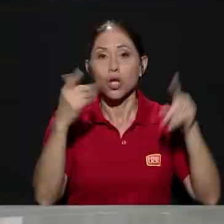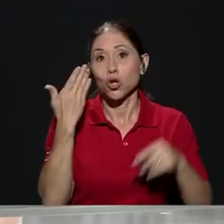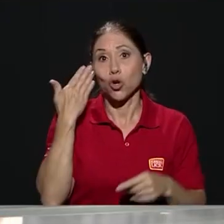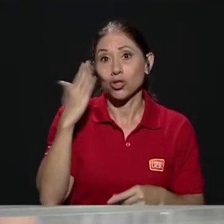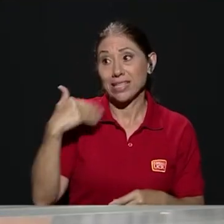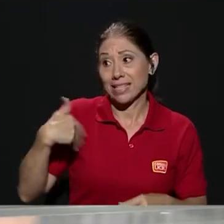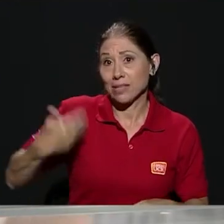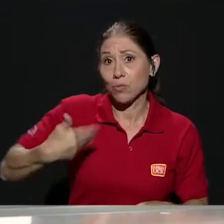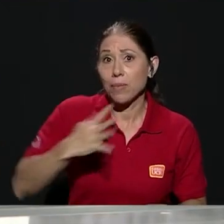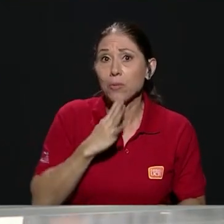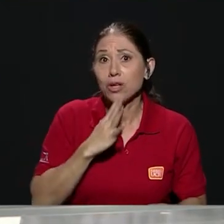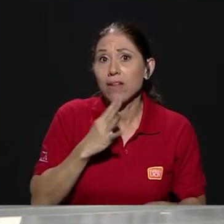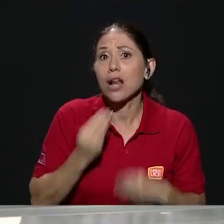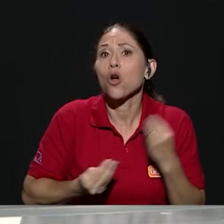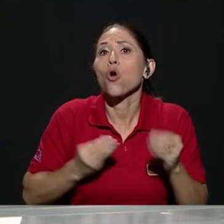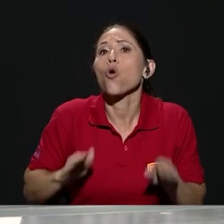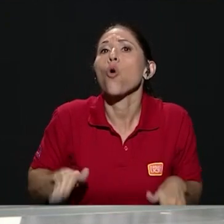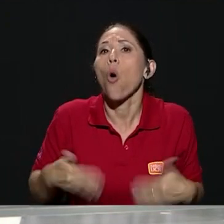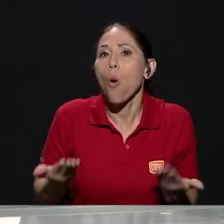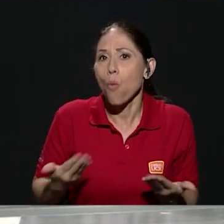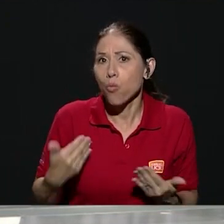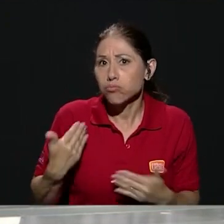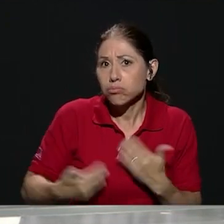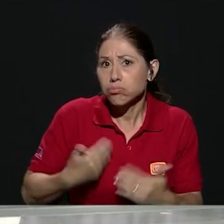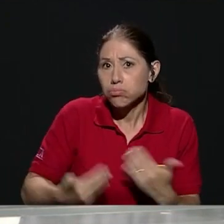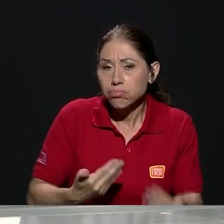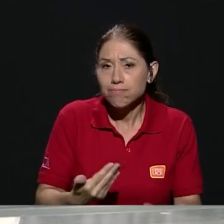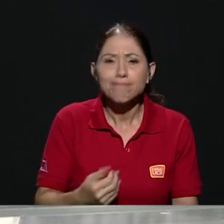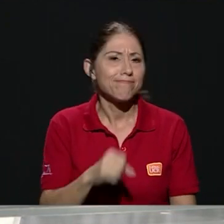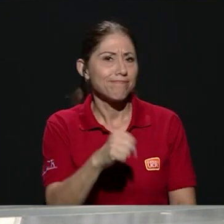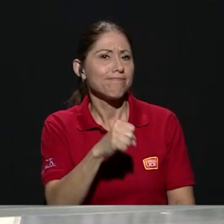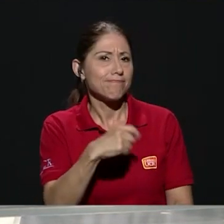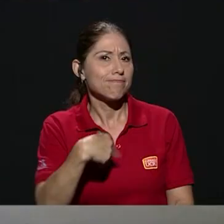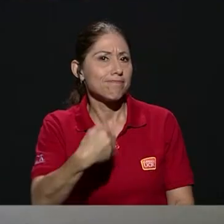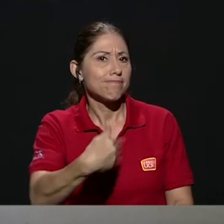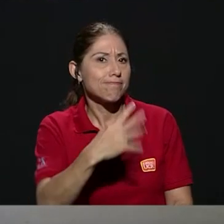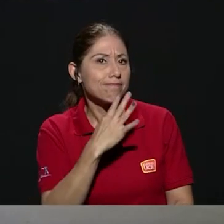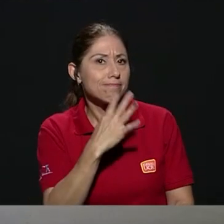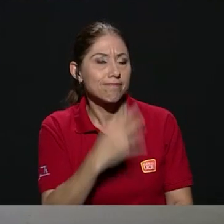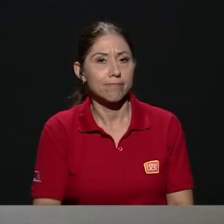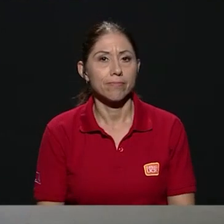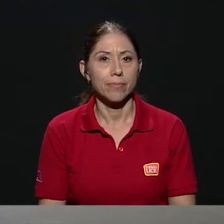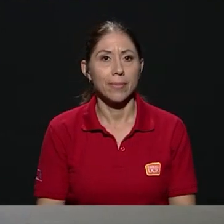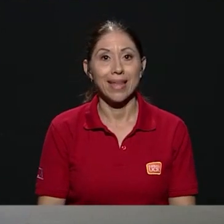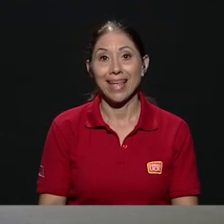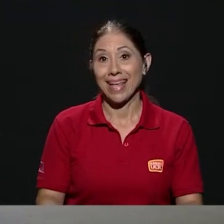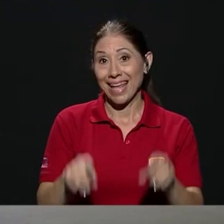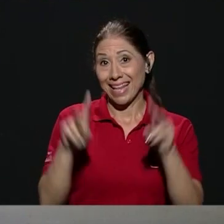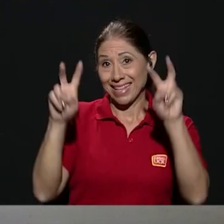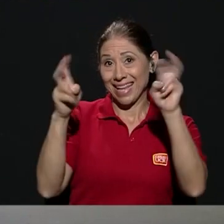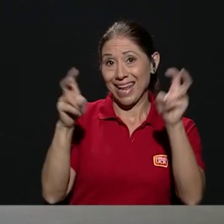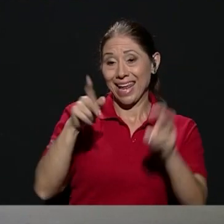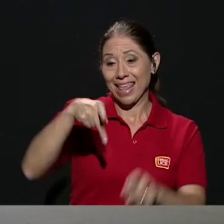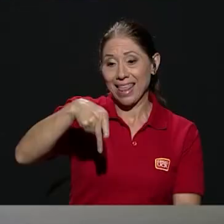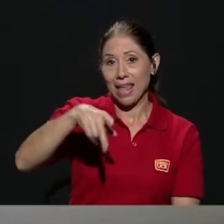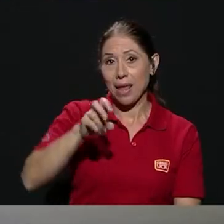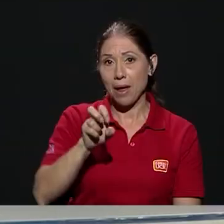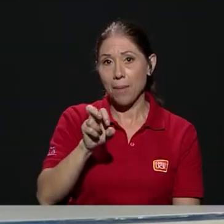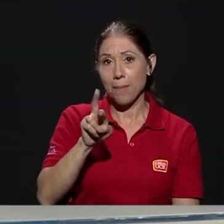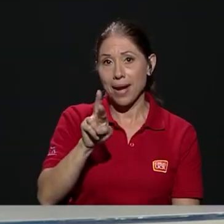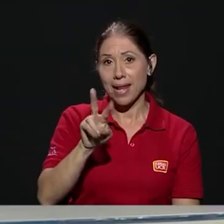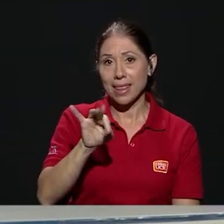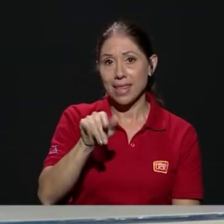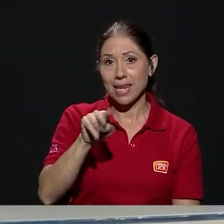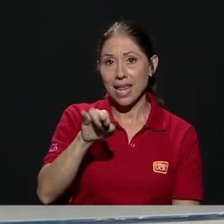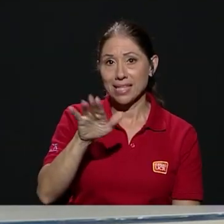otro momento vamos a hablar cómo lo hemos desarrollado, Sí, ¿verdad? luego lo vemos. Sí. Evidentemente el eje de pertinencia, ¿verdad?, está